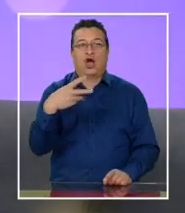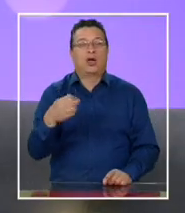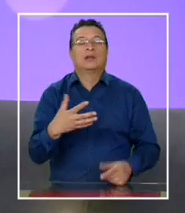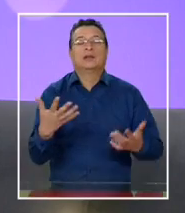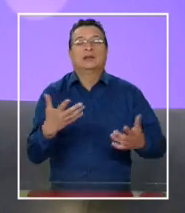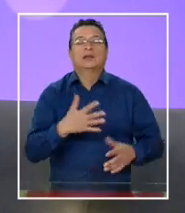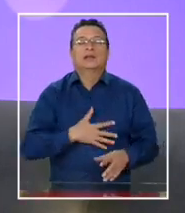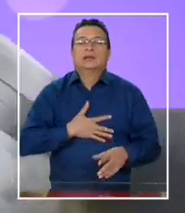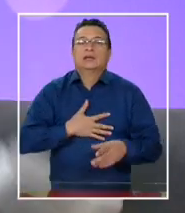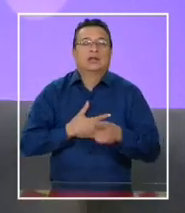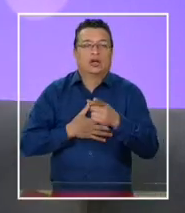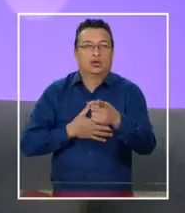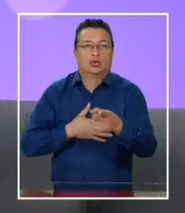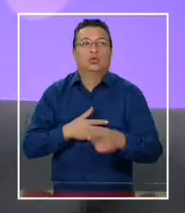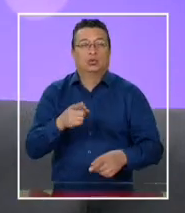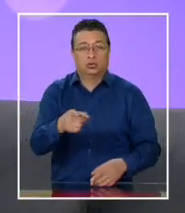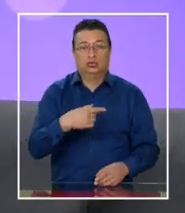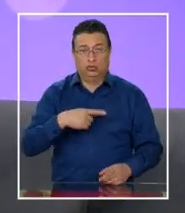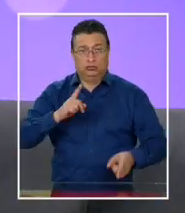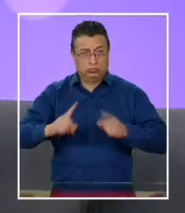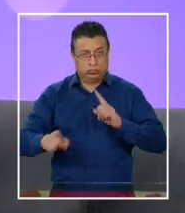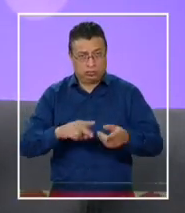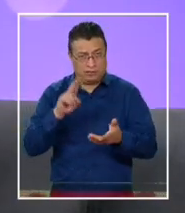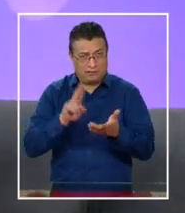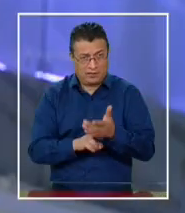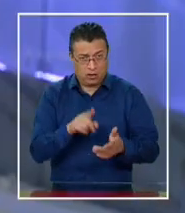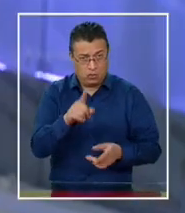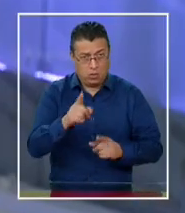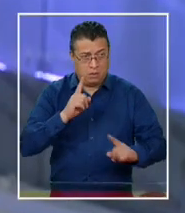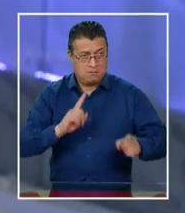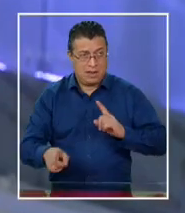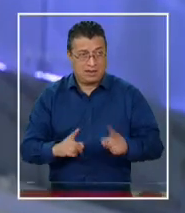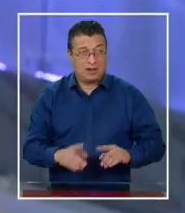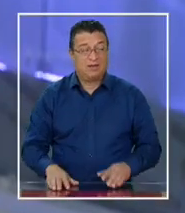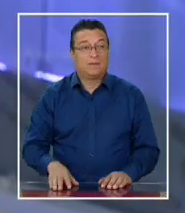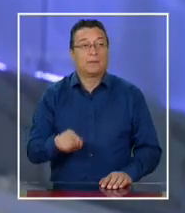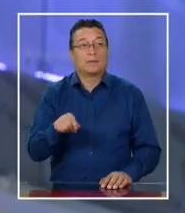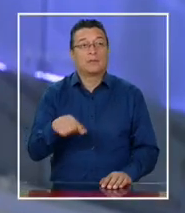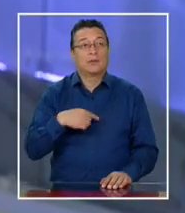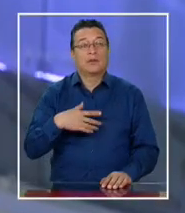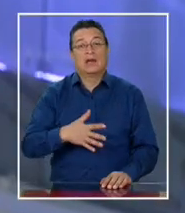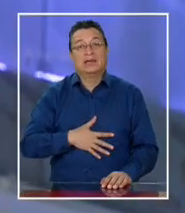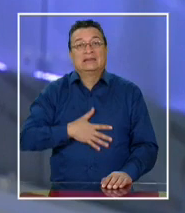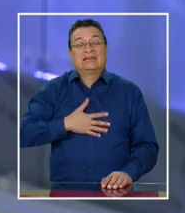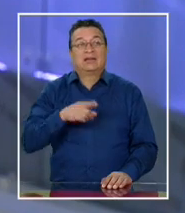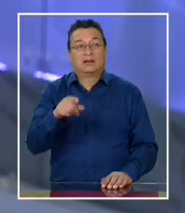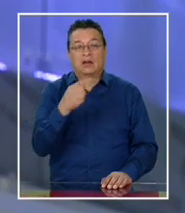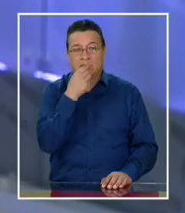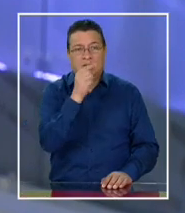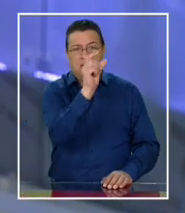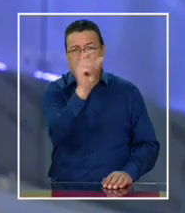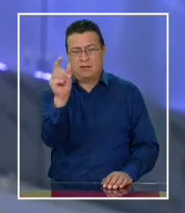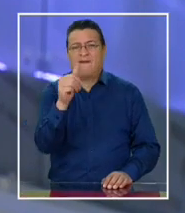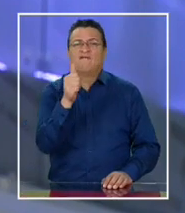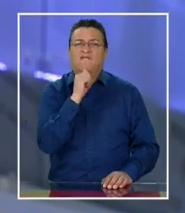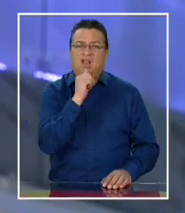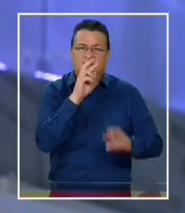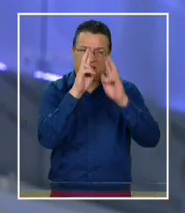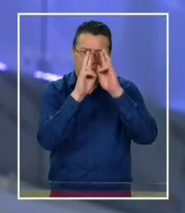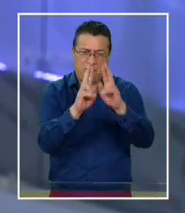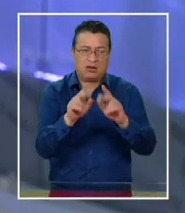pasa a usted cuando le dicen eso realmente Usted es la que está gobernando ministra o sea siento que se titulará una falta de respeto